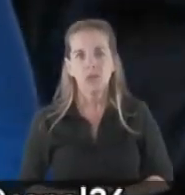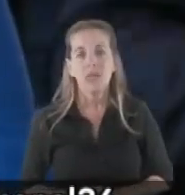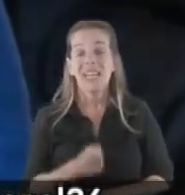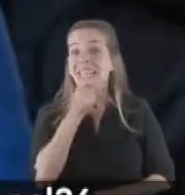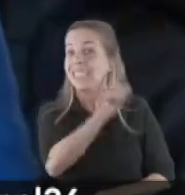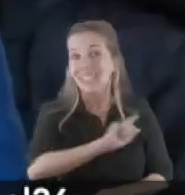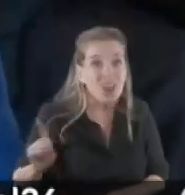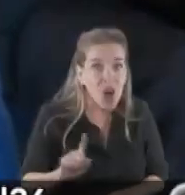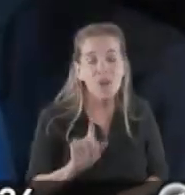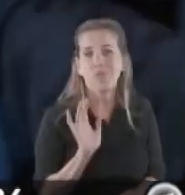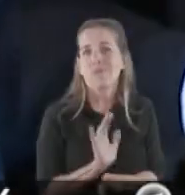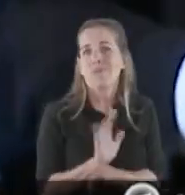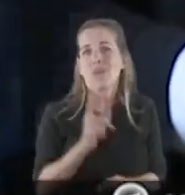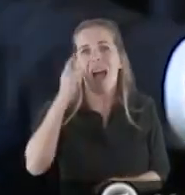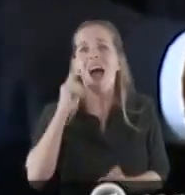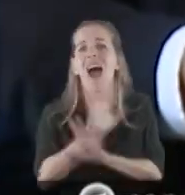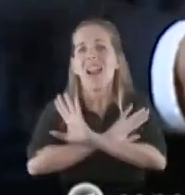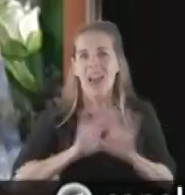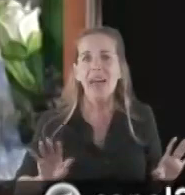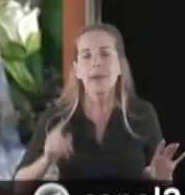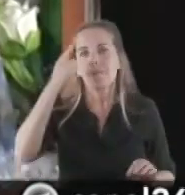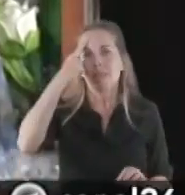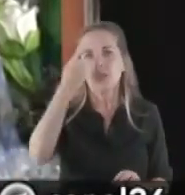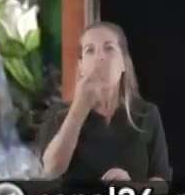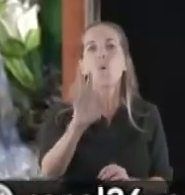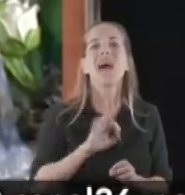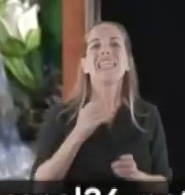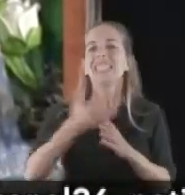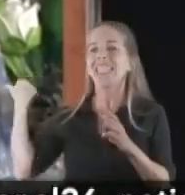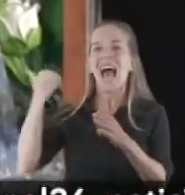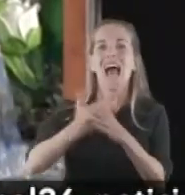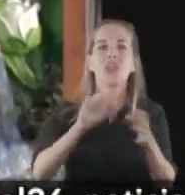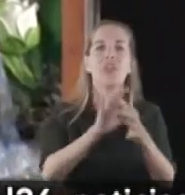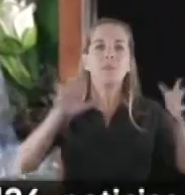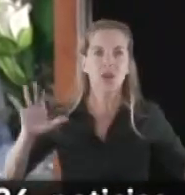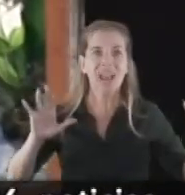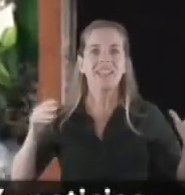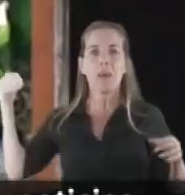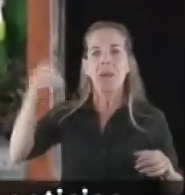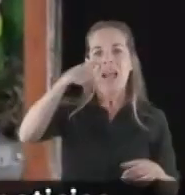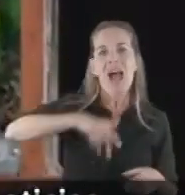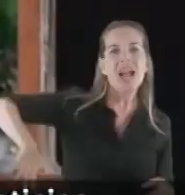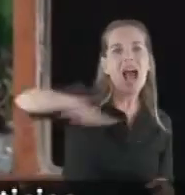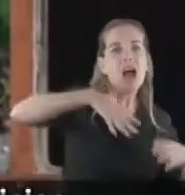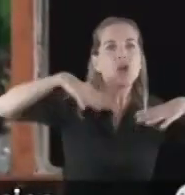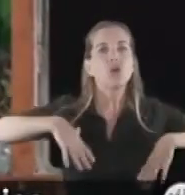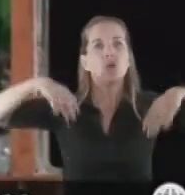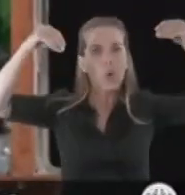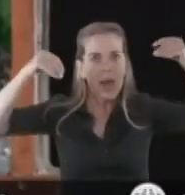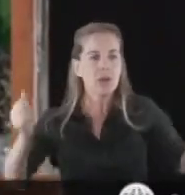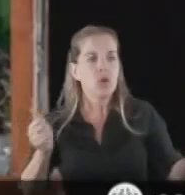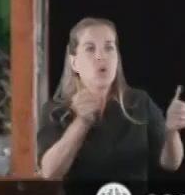nada. Yo creo que 40 años de democracia, estar acá en el Cabildo de Luján con